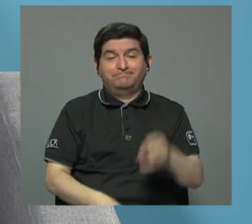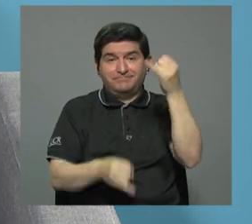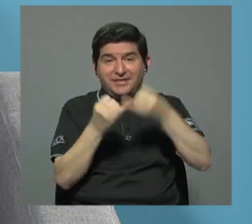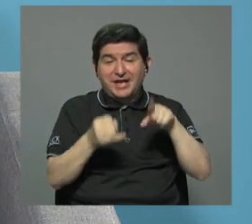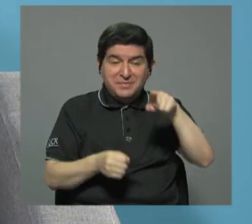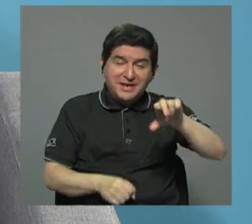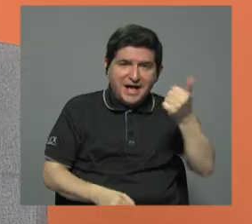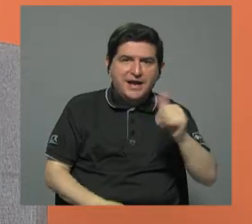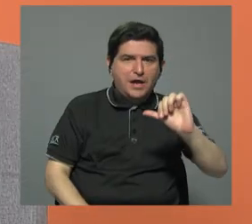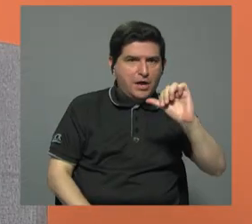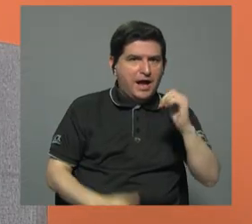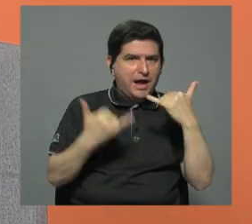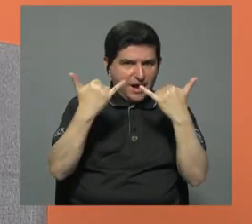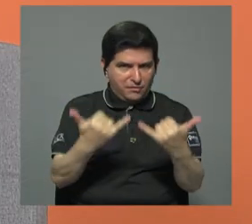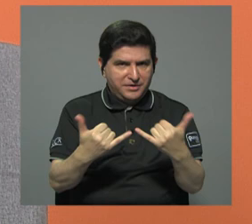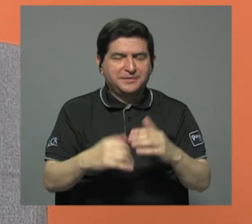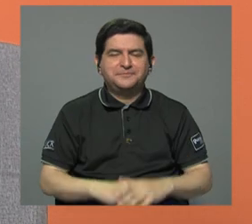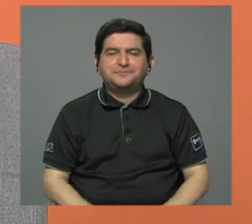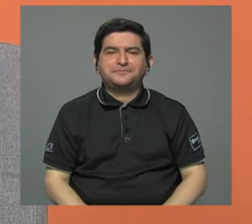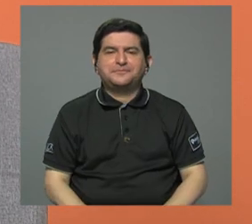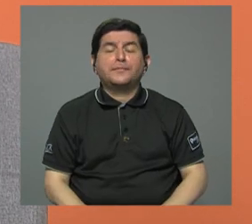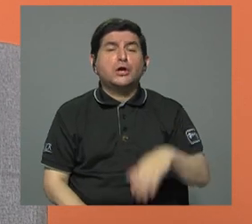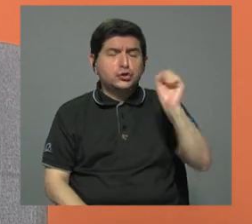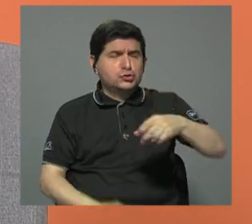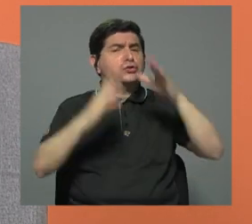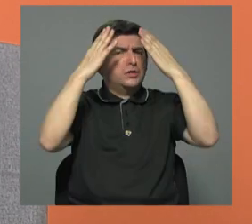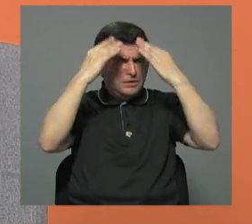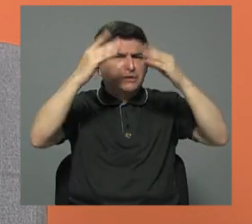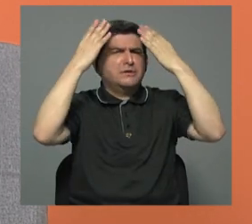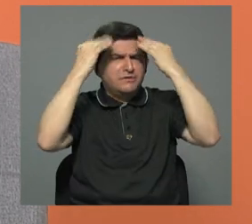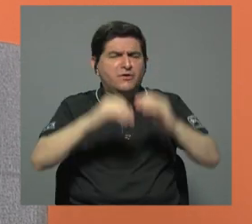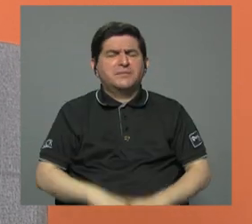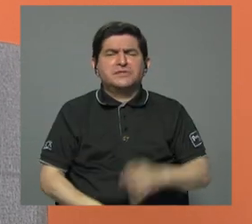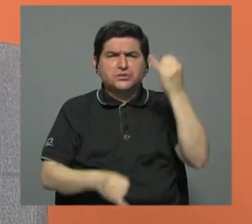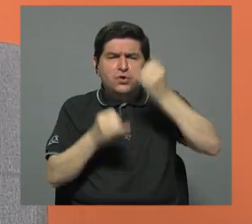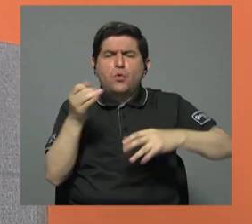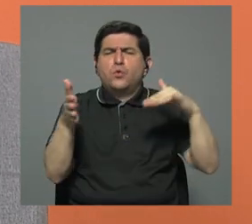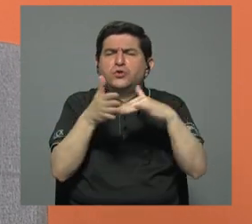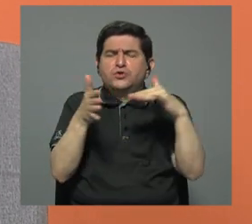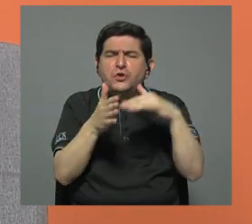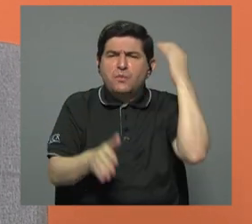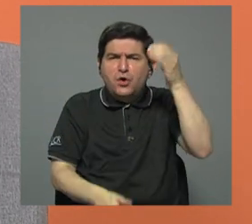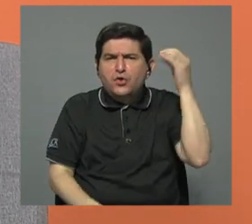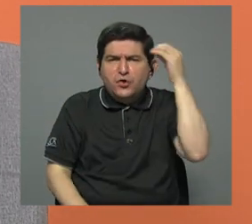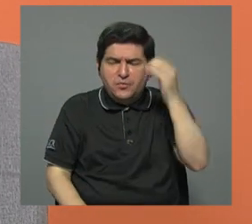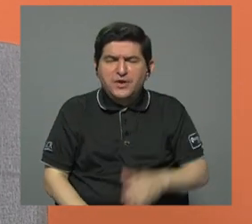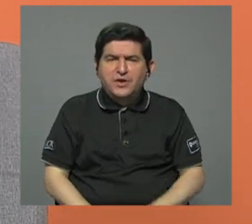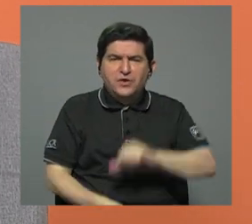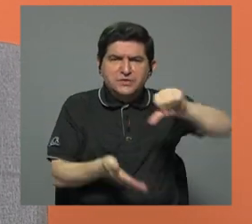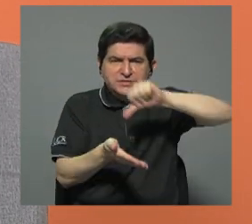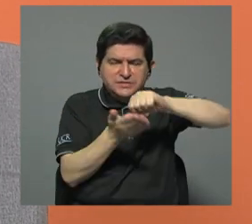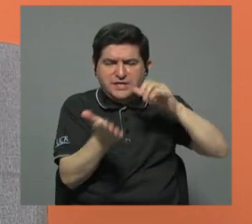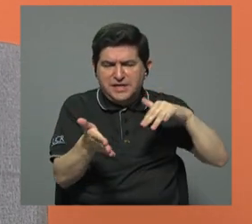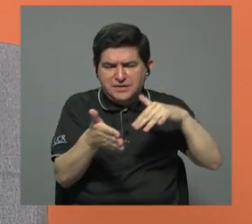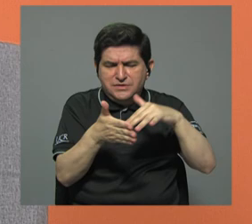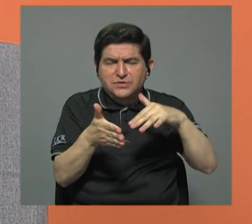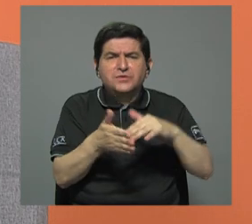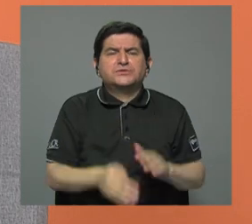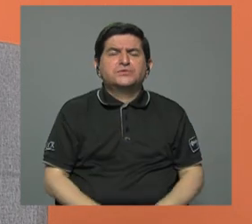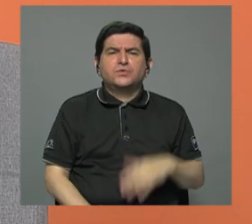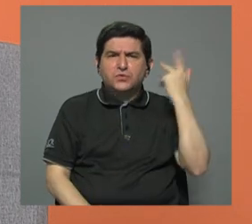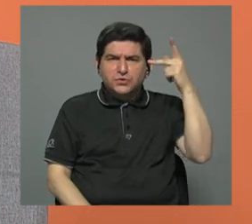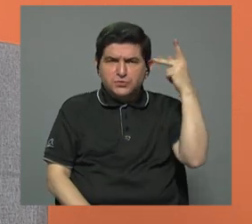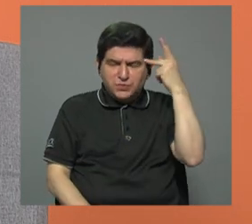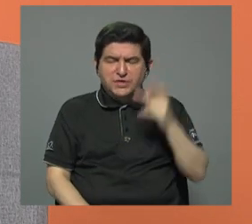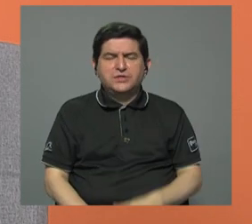usted tiene otra. Sí, tenemos justamente mucha información sobre el último estudio de opinión del Centro de Investigación y Estudios Políticos de la Universidad